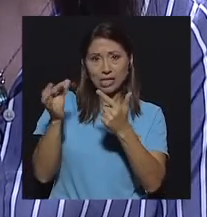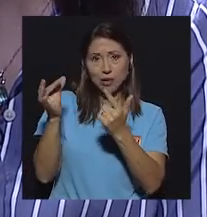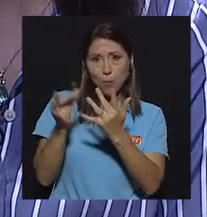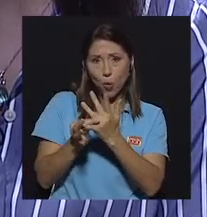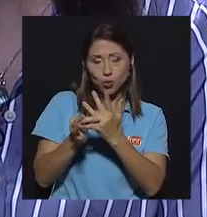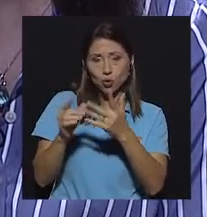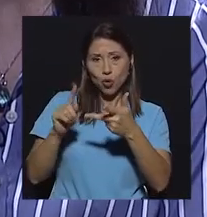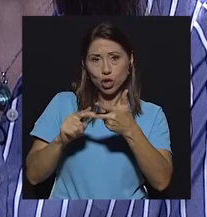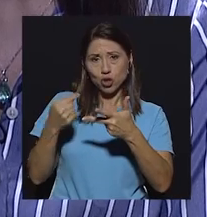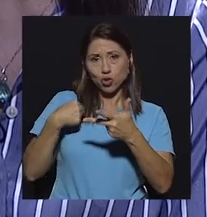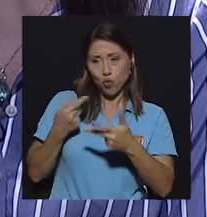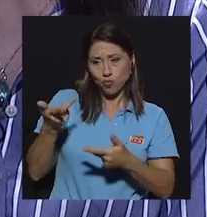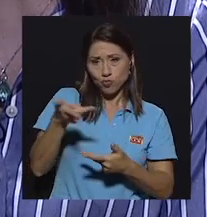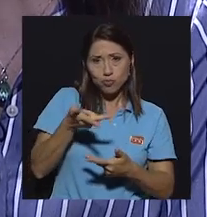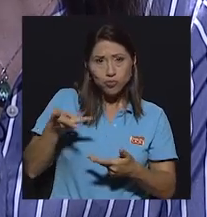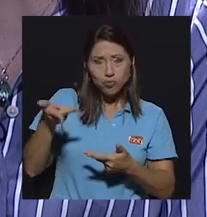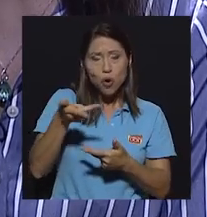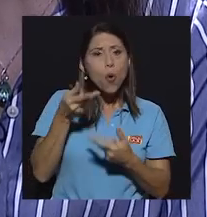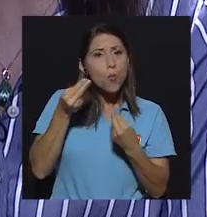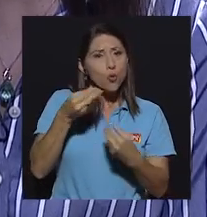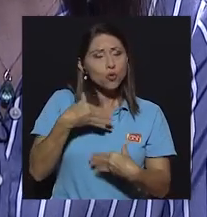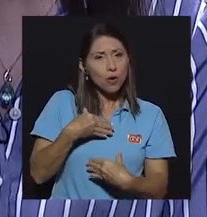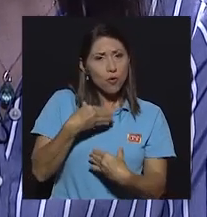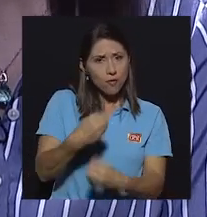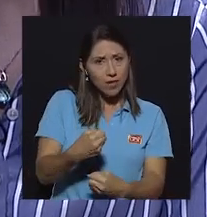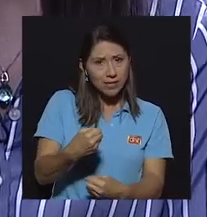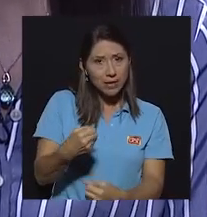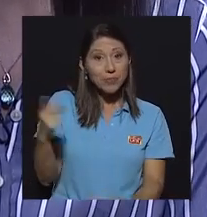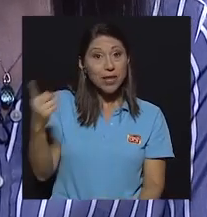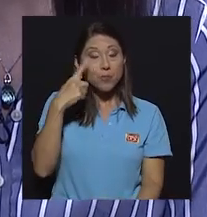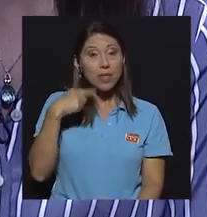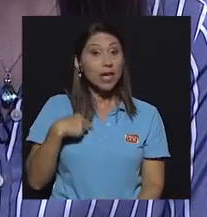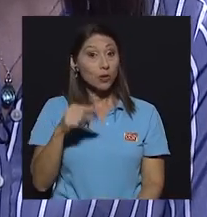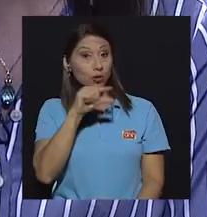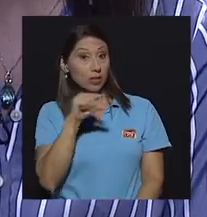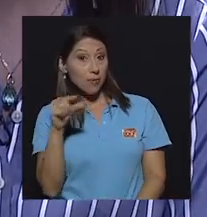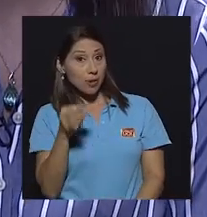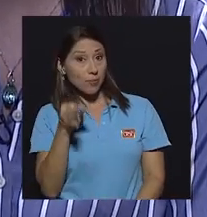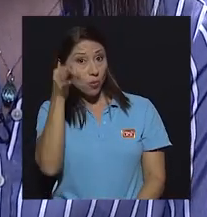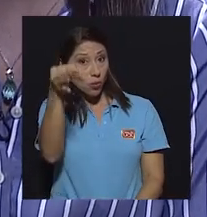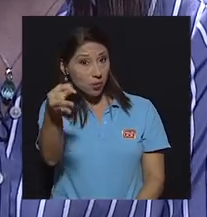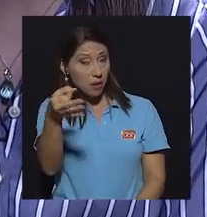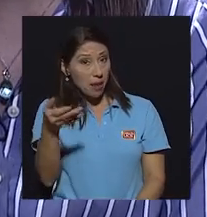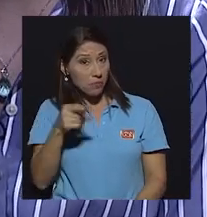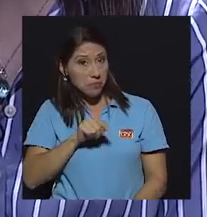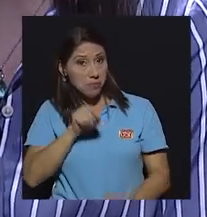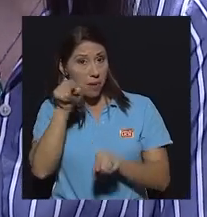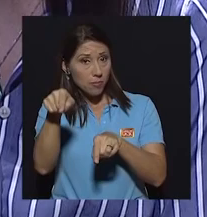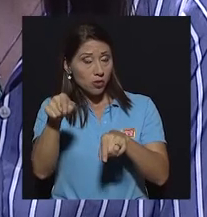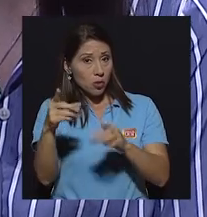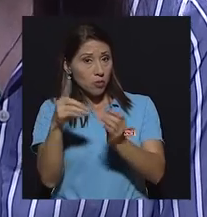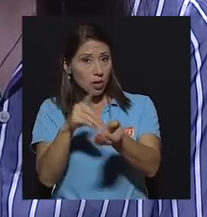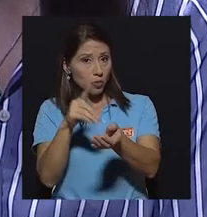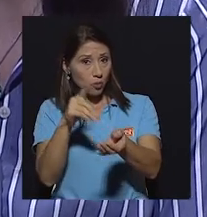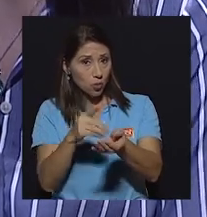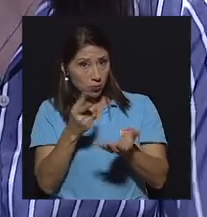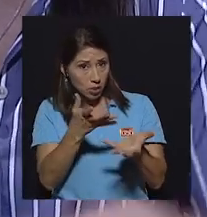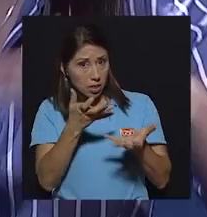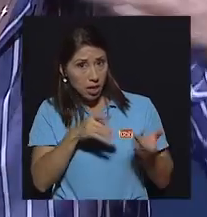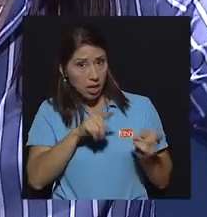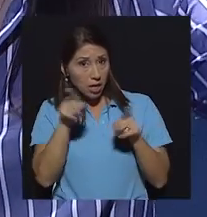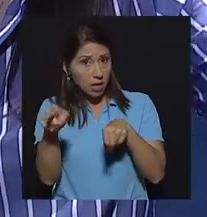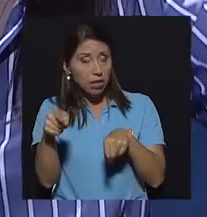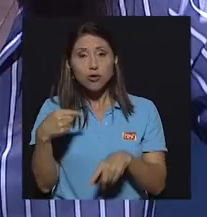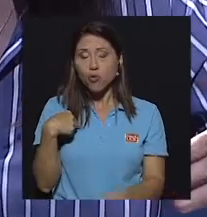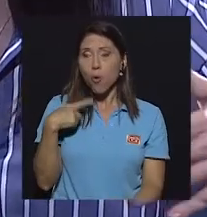muy espontánea. Creo que si no hubiera sido tan casual y tan espontáneo, y si hubiera tenido más,